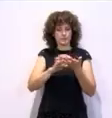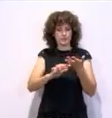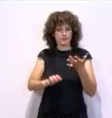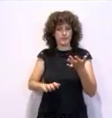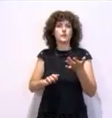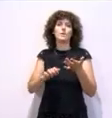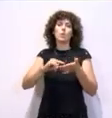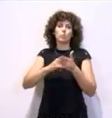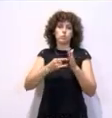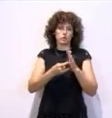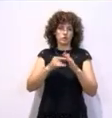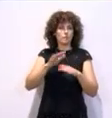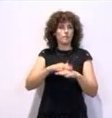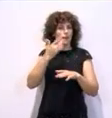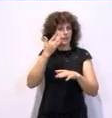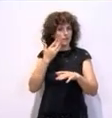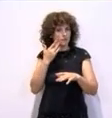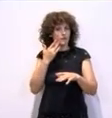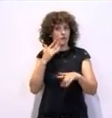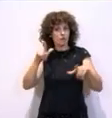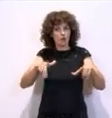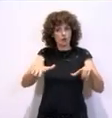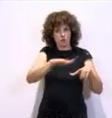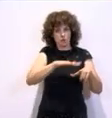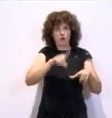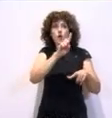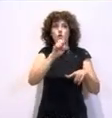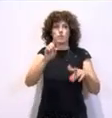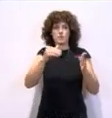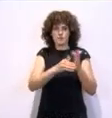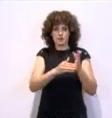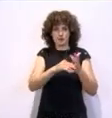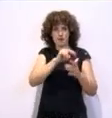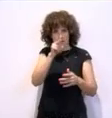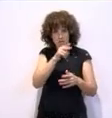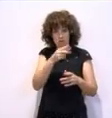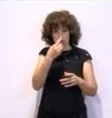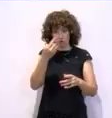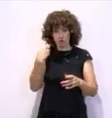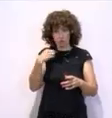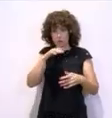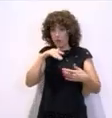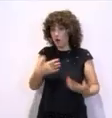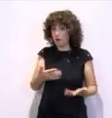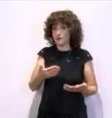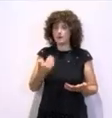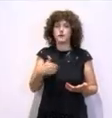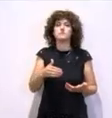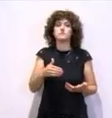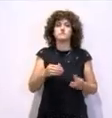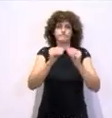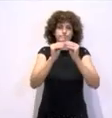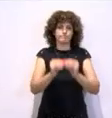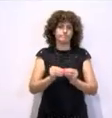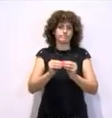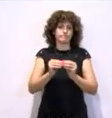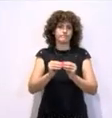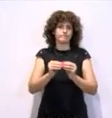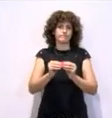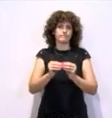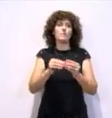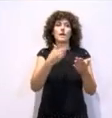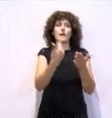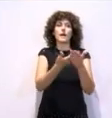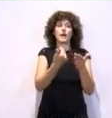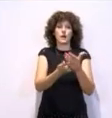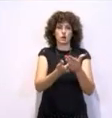puesta al día de La Barranca, un proyecto de 11.000 euros que ejecutamos el año pasado y que estamos ahora ya, que ejecutamos el encargo del proyecto,